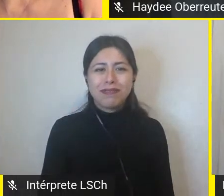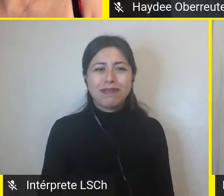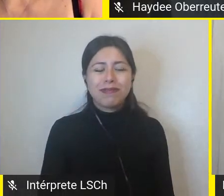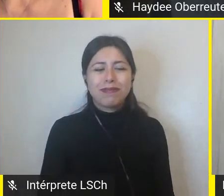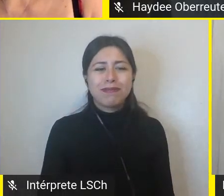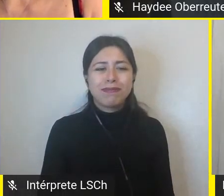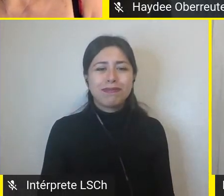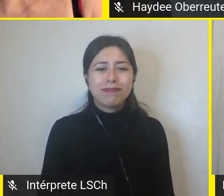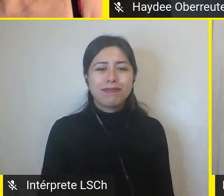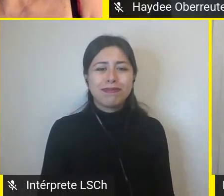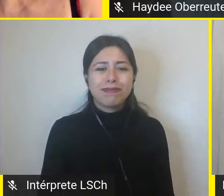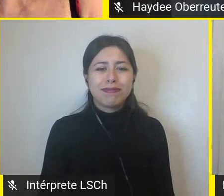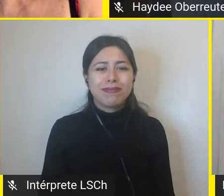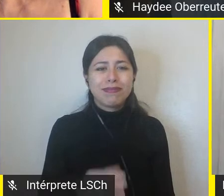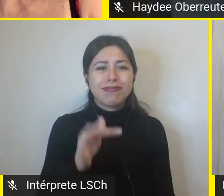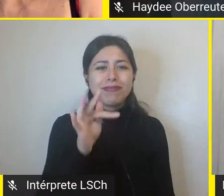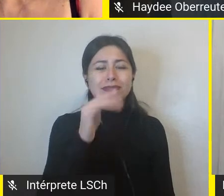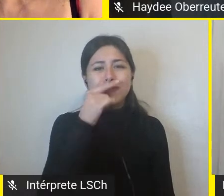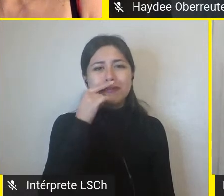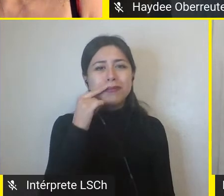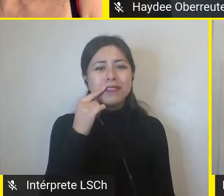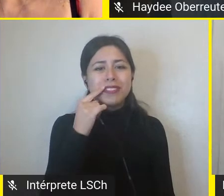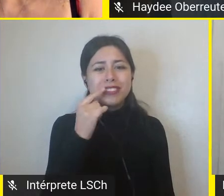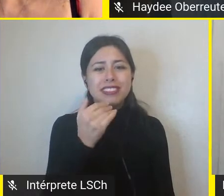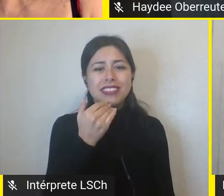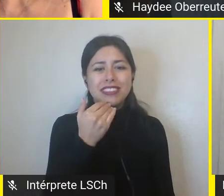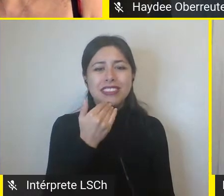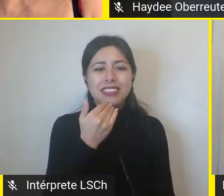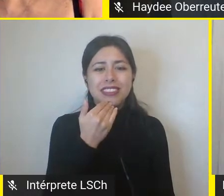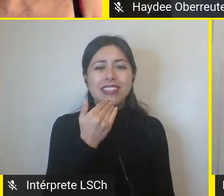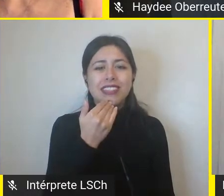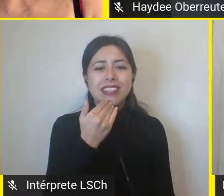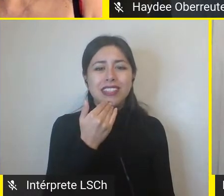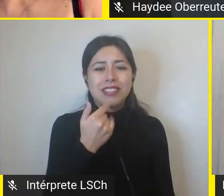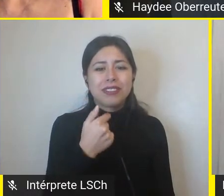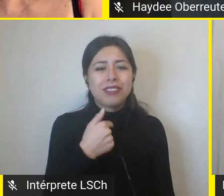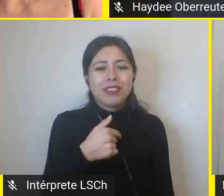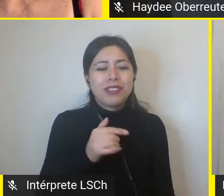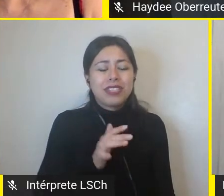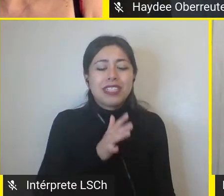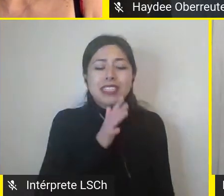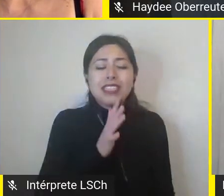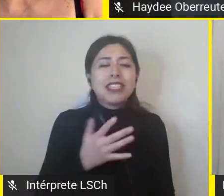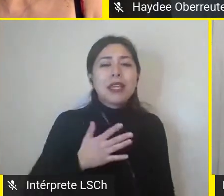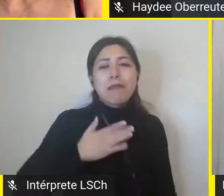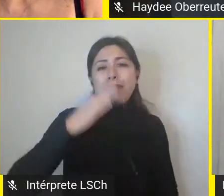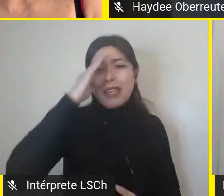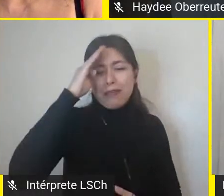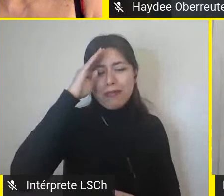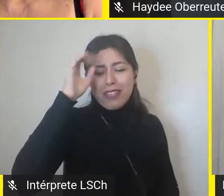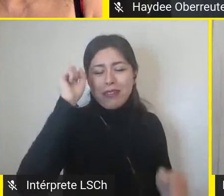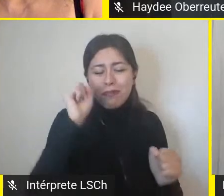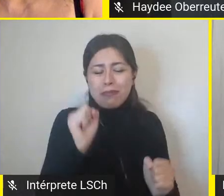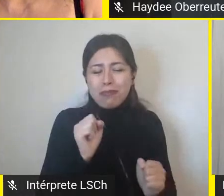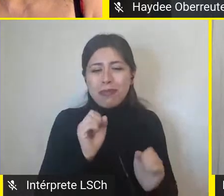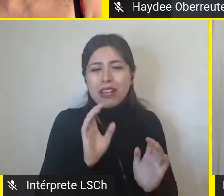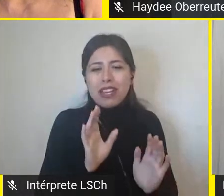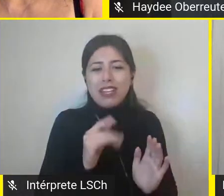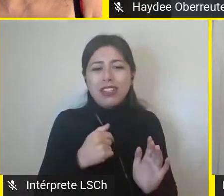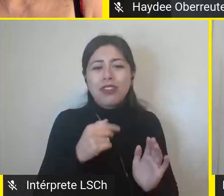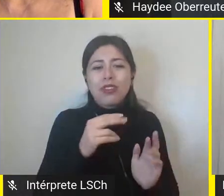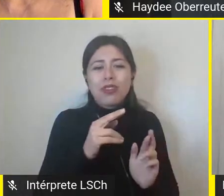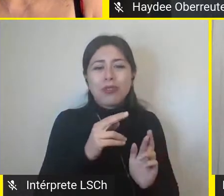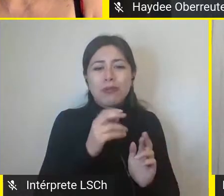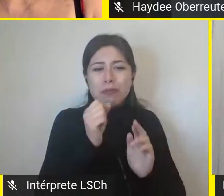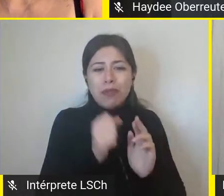Sí, la verdad es que también quizás puede estar sesgada mi experiencia, o sea, lo que yo pueda reflejar